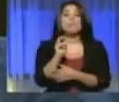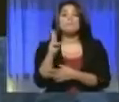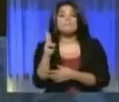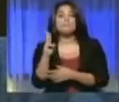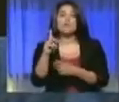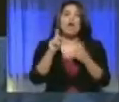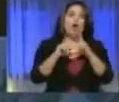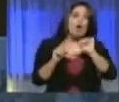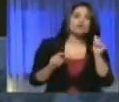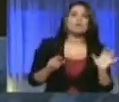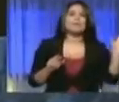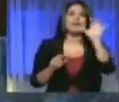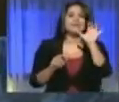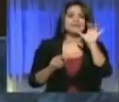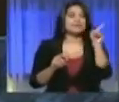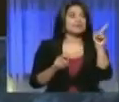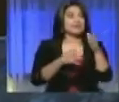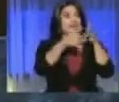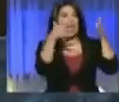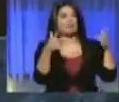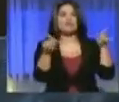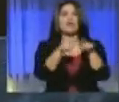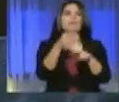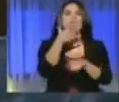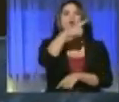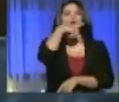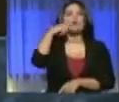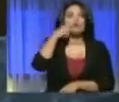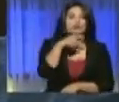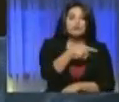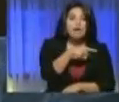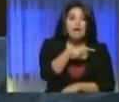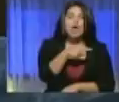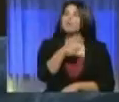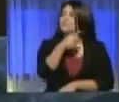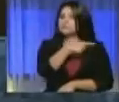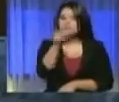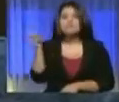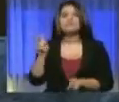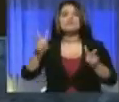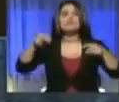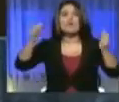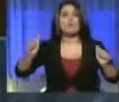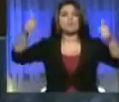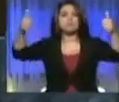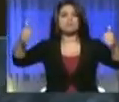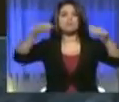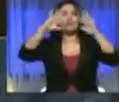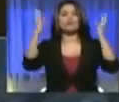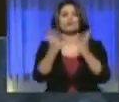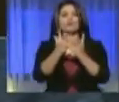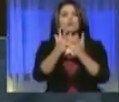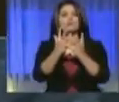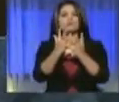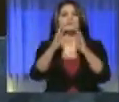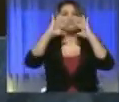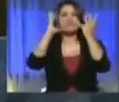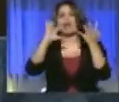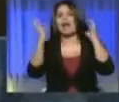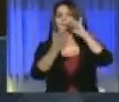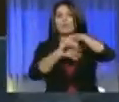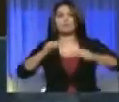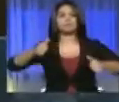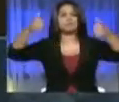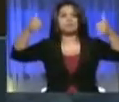países productores de petróleo en OPEP como nuestra hermana Rusia son los nuevos polos del nuevo mundo. Y te